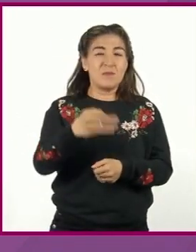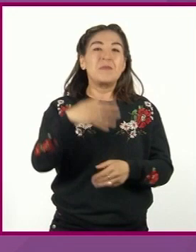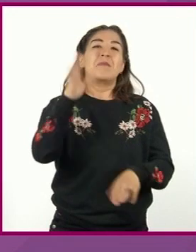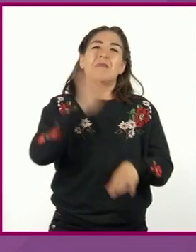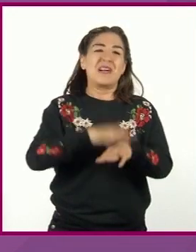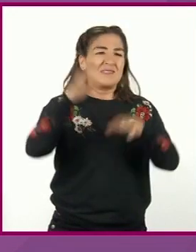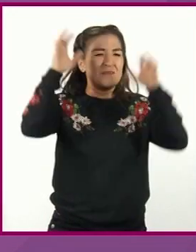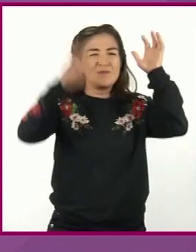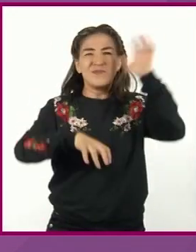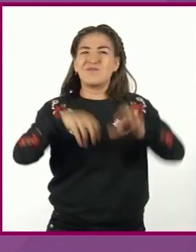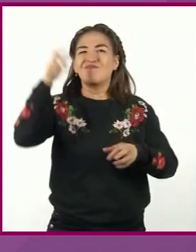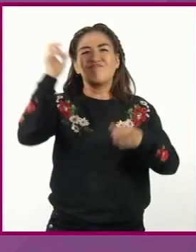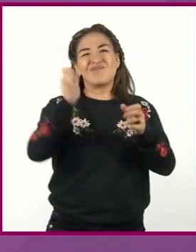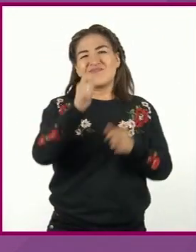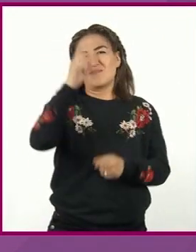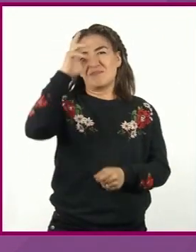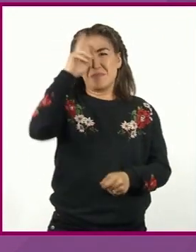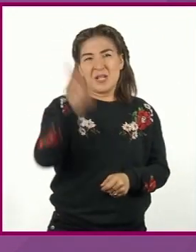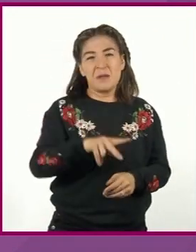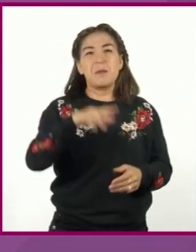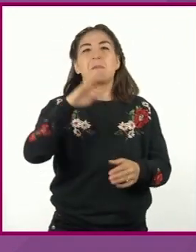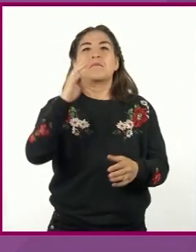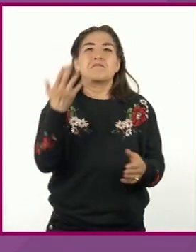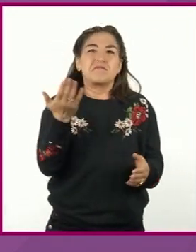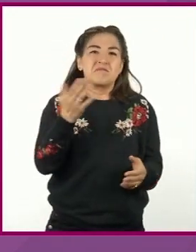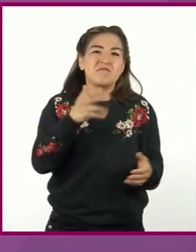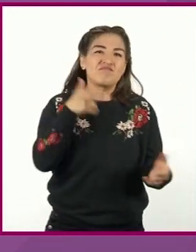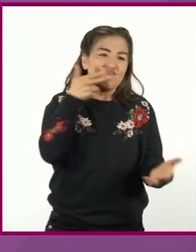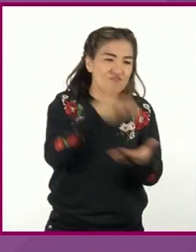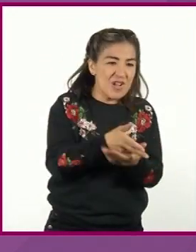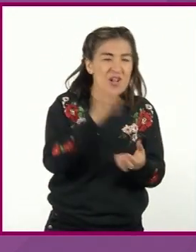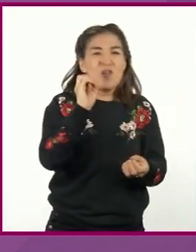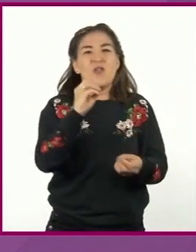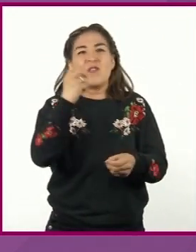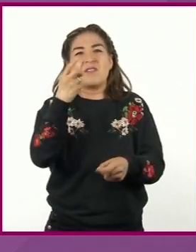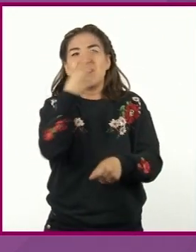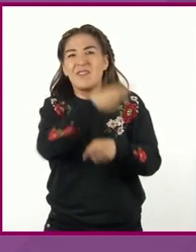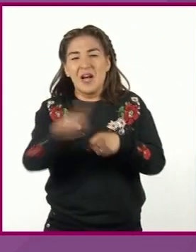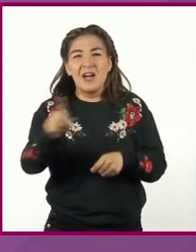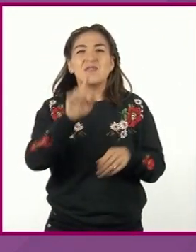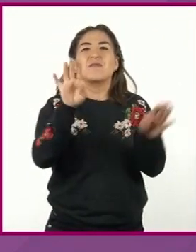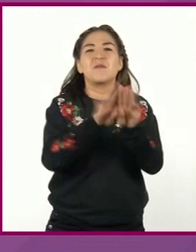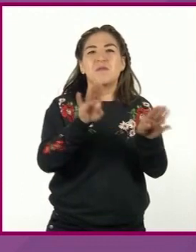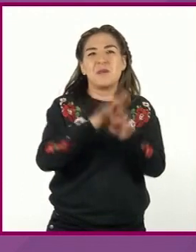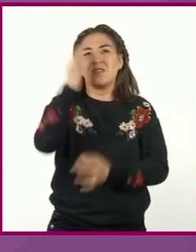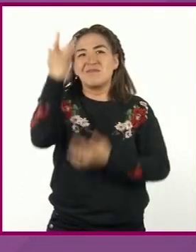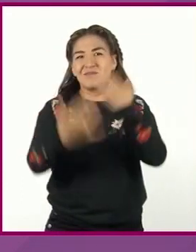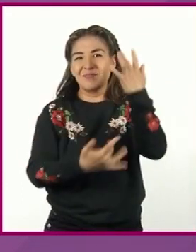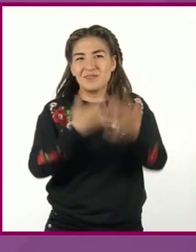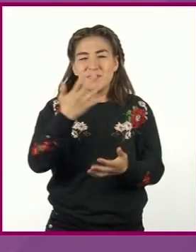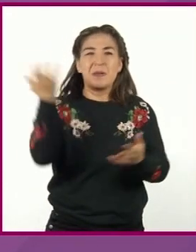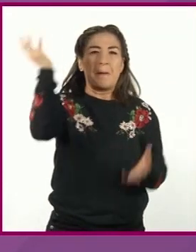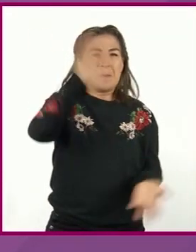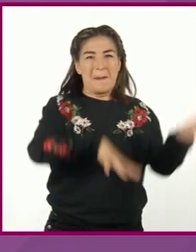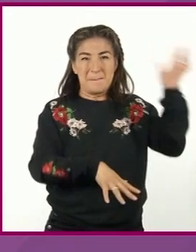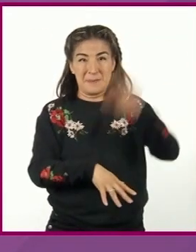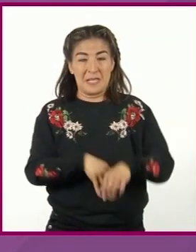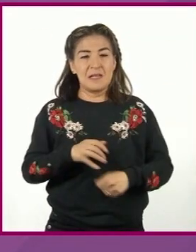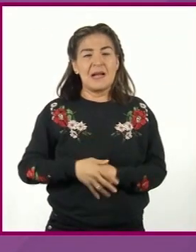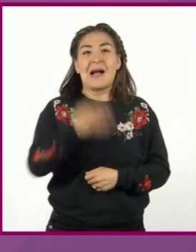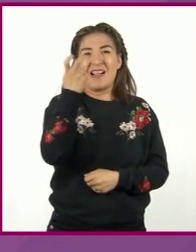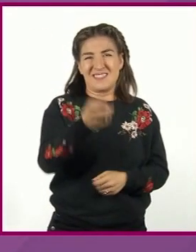fueron catastróficas, como matar o dañar los cultivos o causar incendios. Sin embargo, para contrarrestar